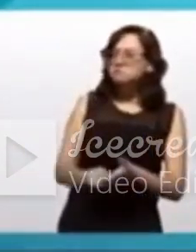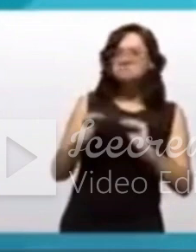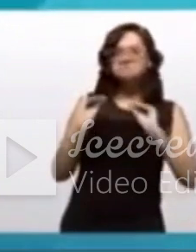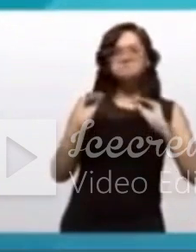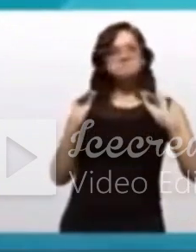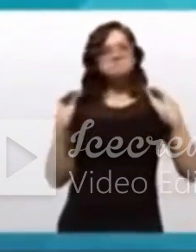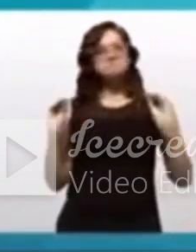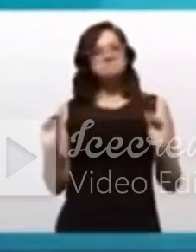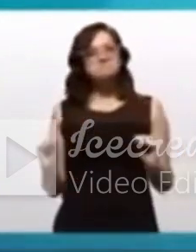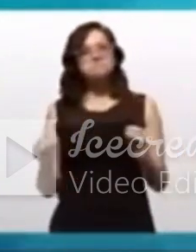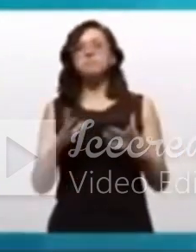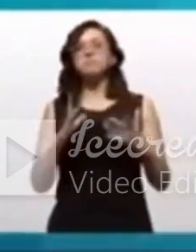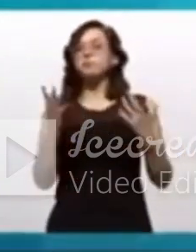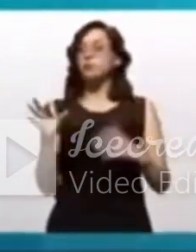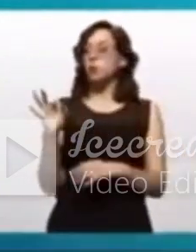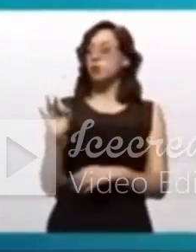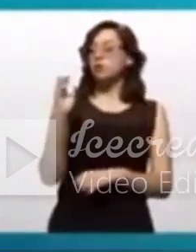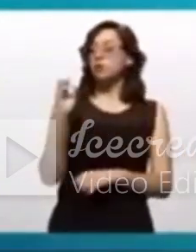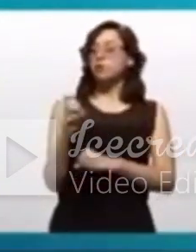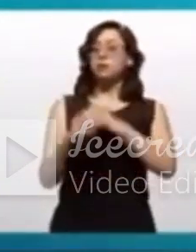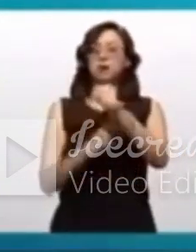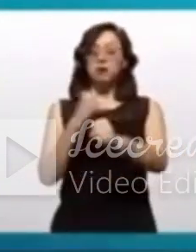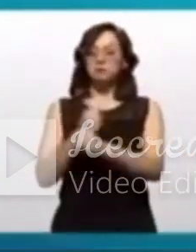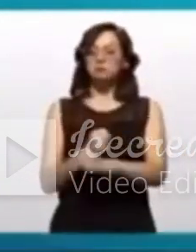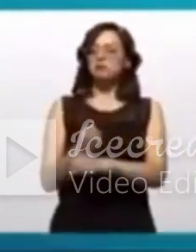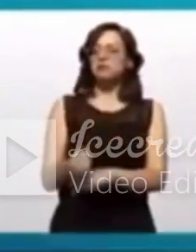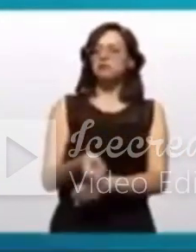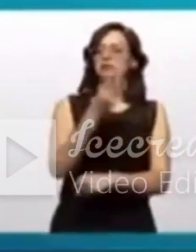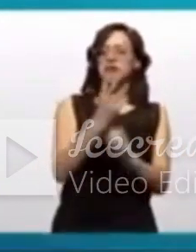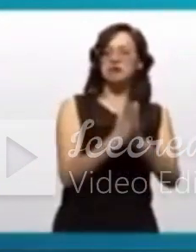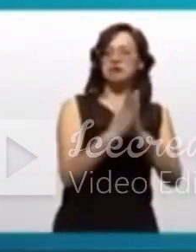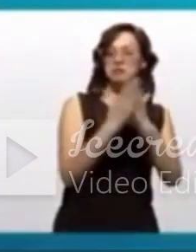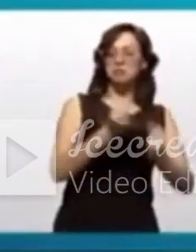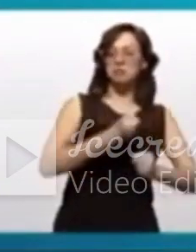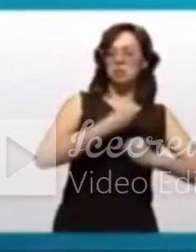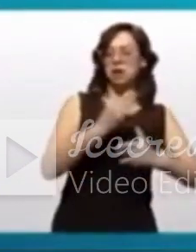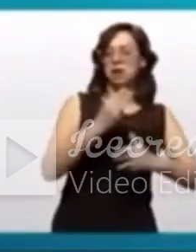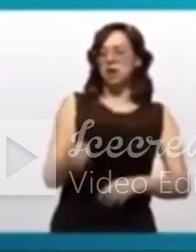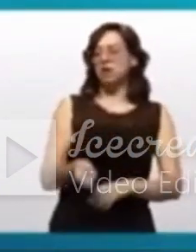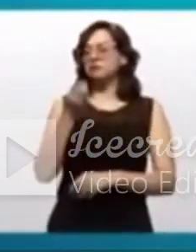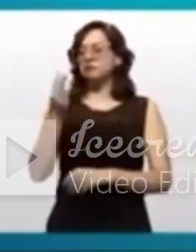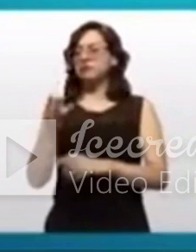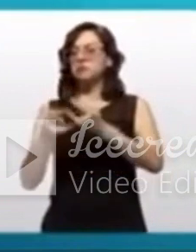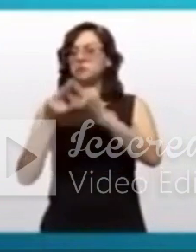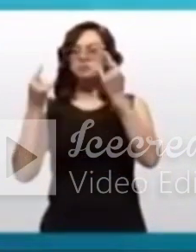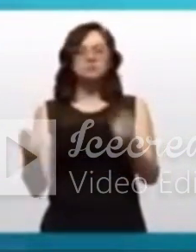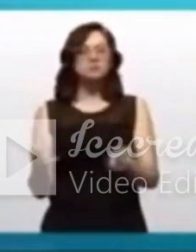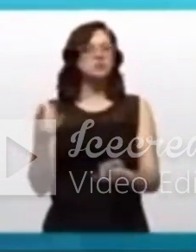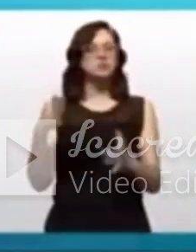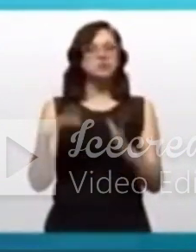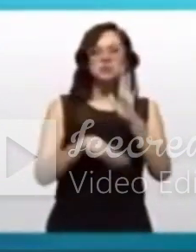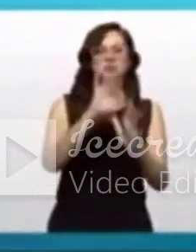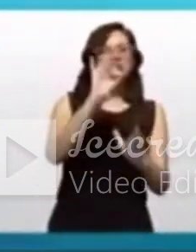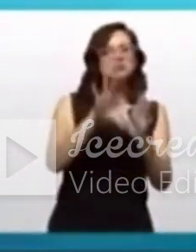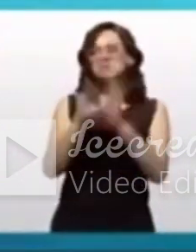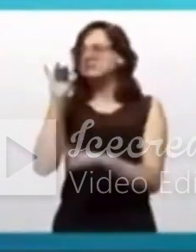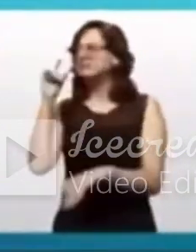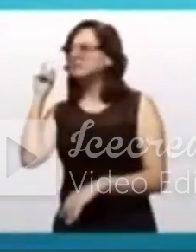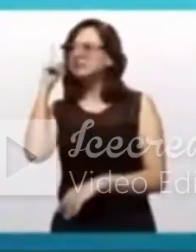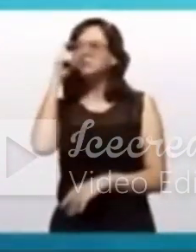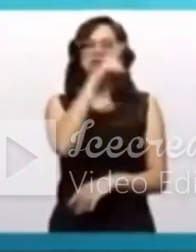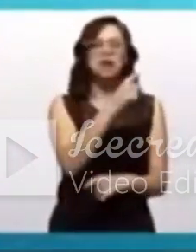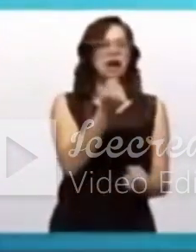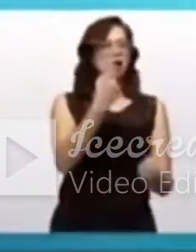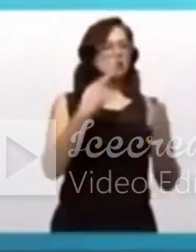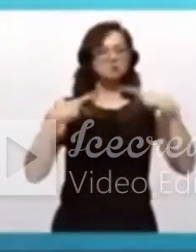A tus 49 años de edad, habías dejado 3 libros de poemas y 3 de cuentos difíciles de conseguir. Entonces hubo algunos escritores, fieles